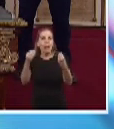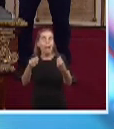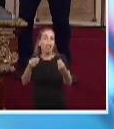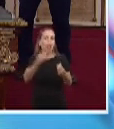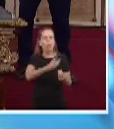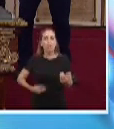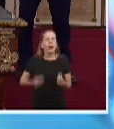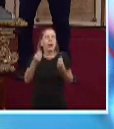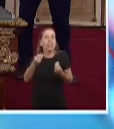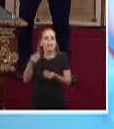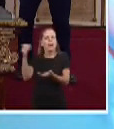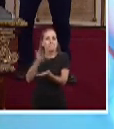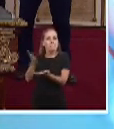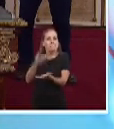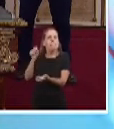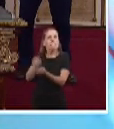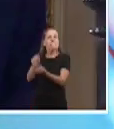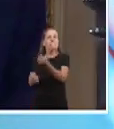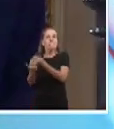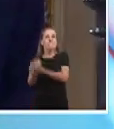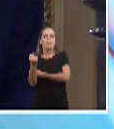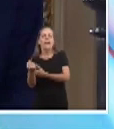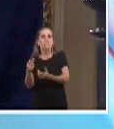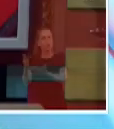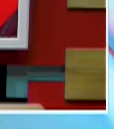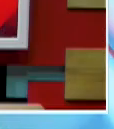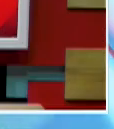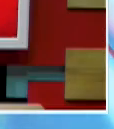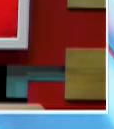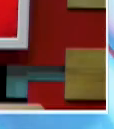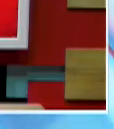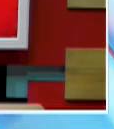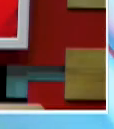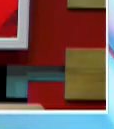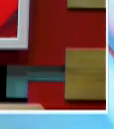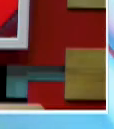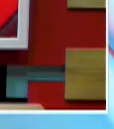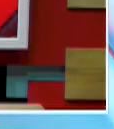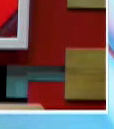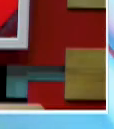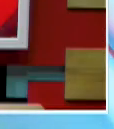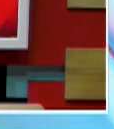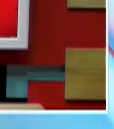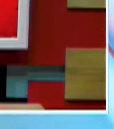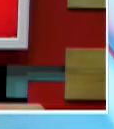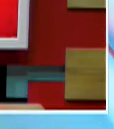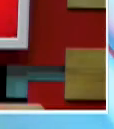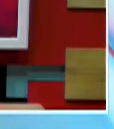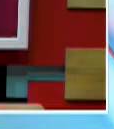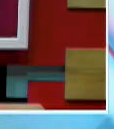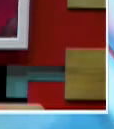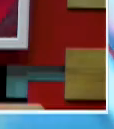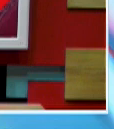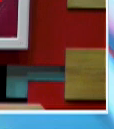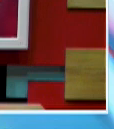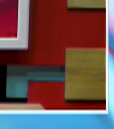con una concesión privada, a la cual las empresas recuperan esa inversión con los años que se le da de concesión por el cobro de